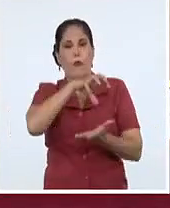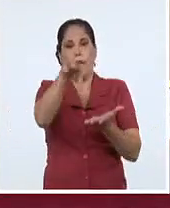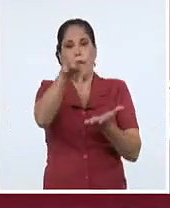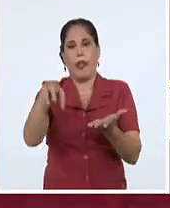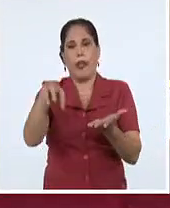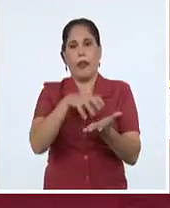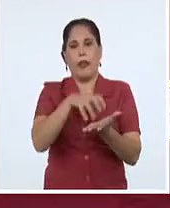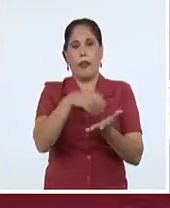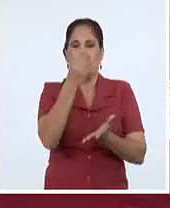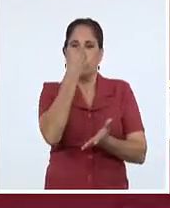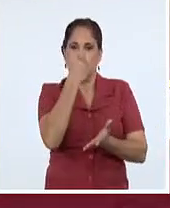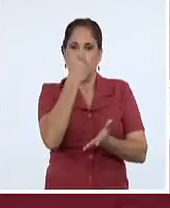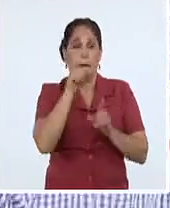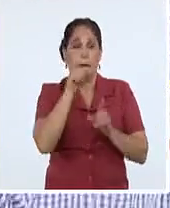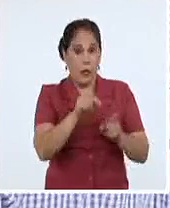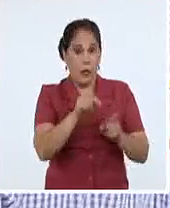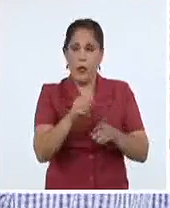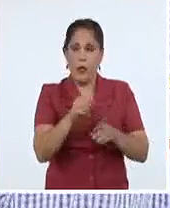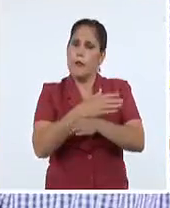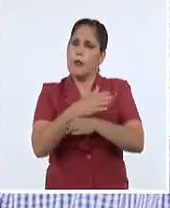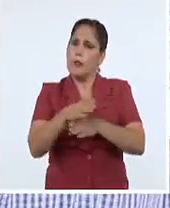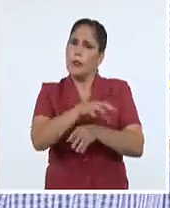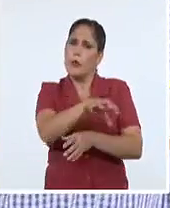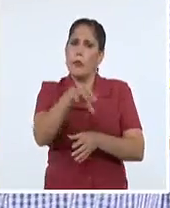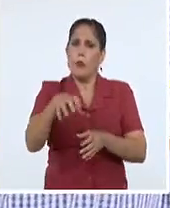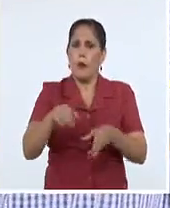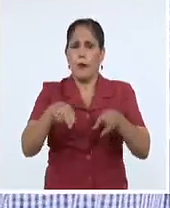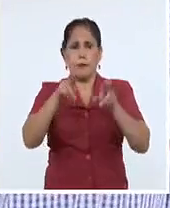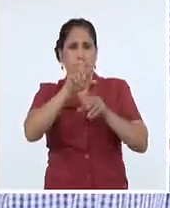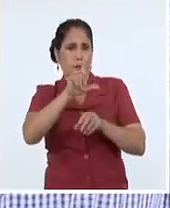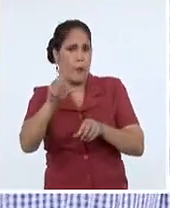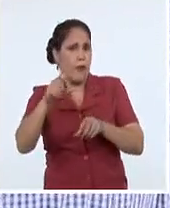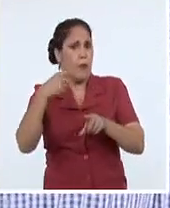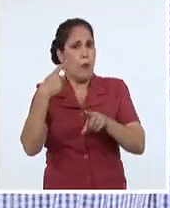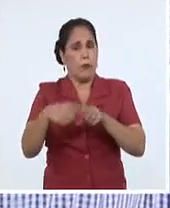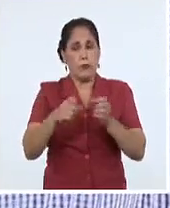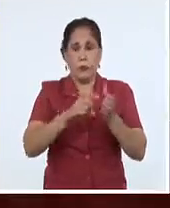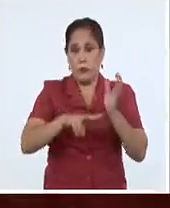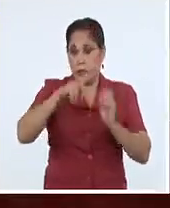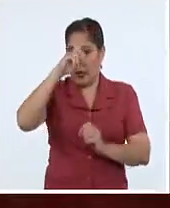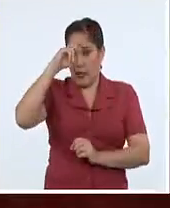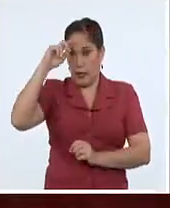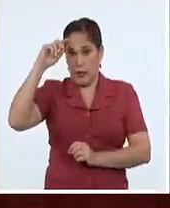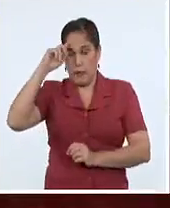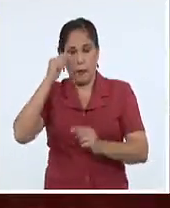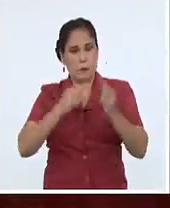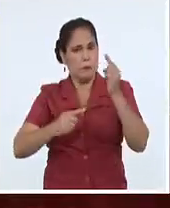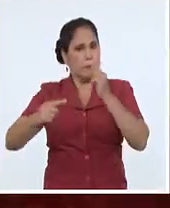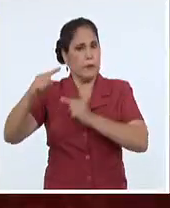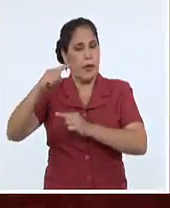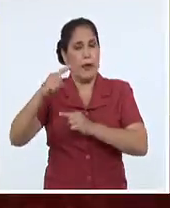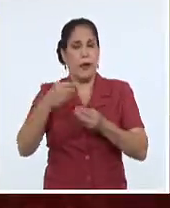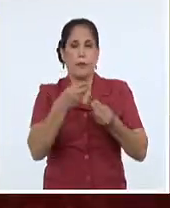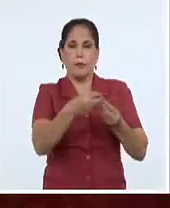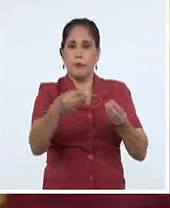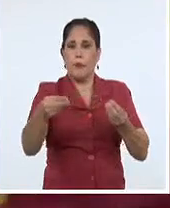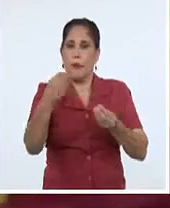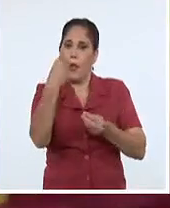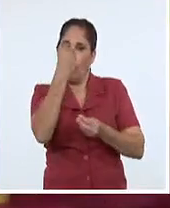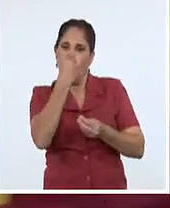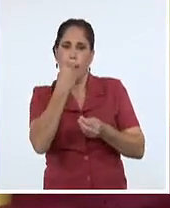sector. Representantes de las instalaciones hoteleras y extrahoteleras de Santi Spíritus y los principales proveedores,